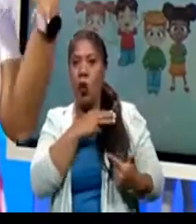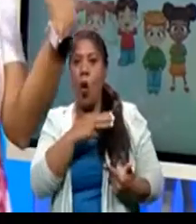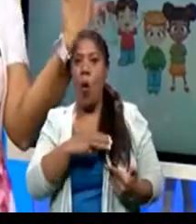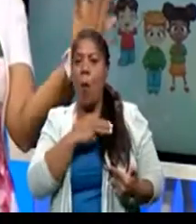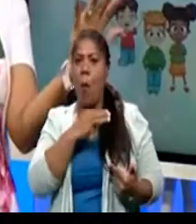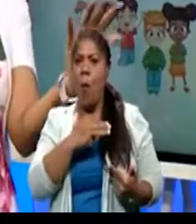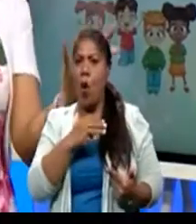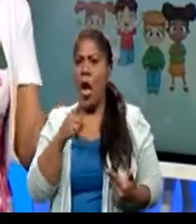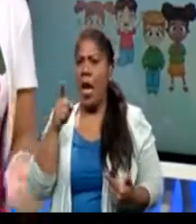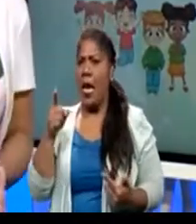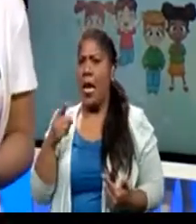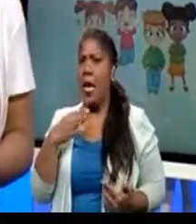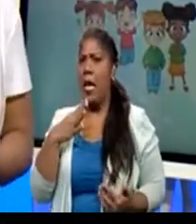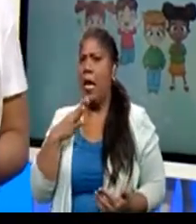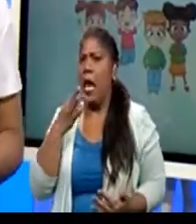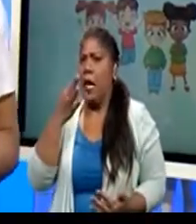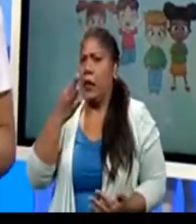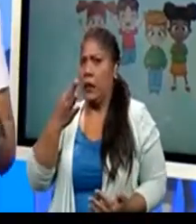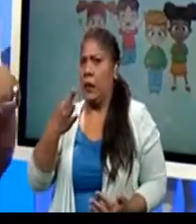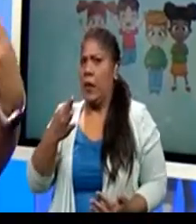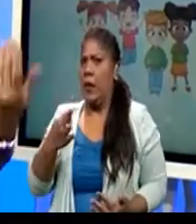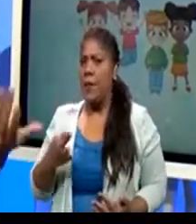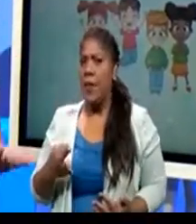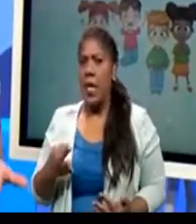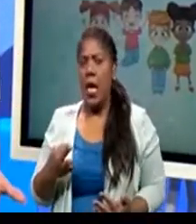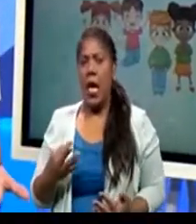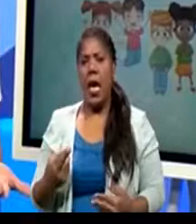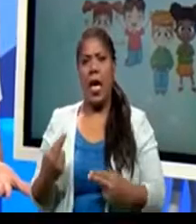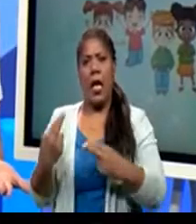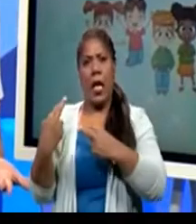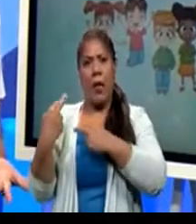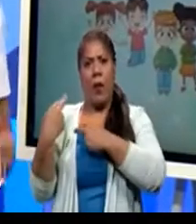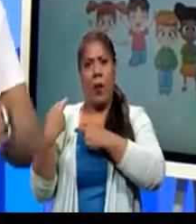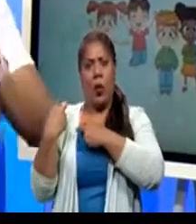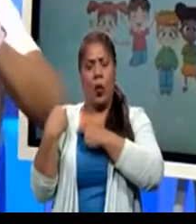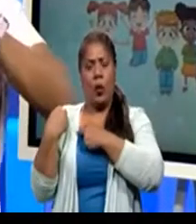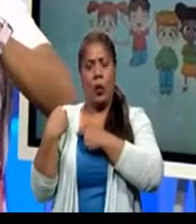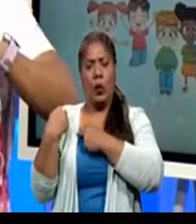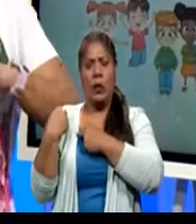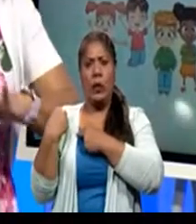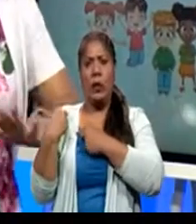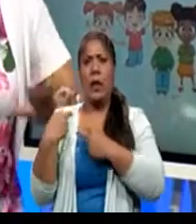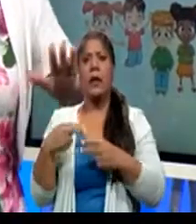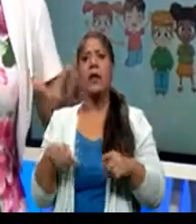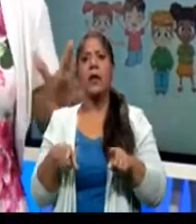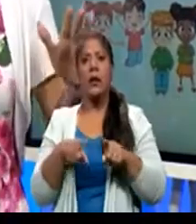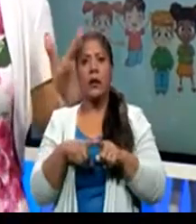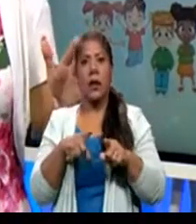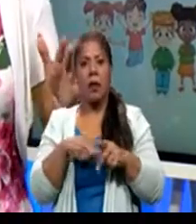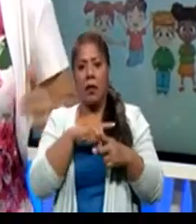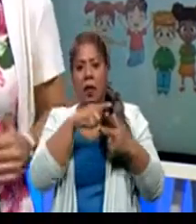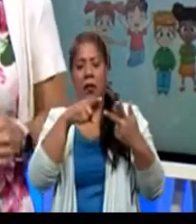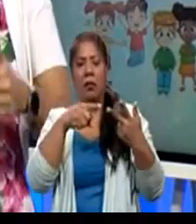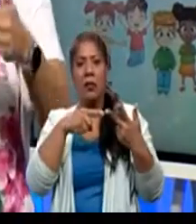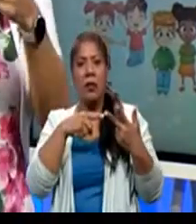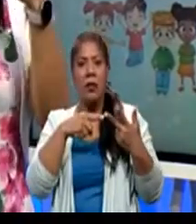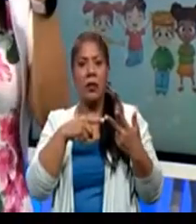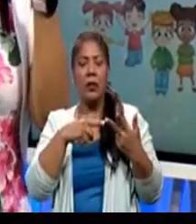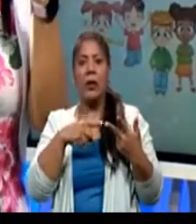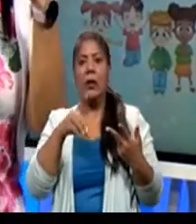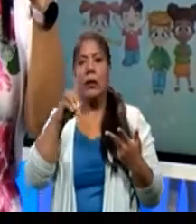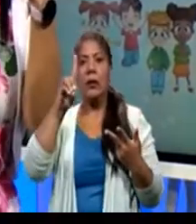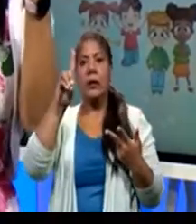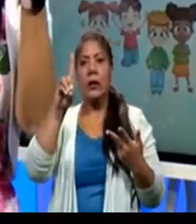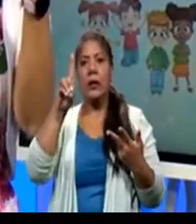esas virtudes que tiene la persona. También vamos a tener defectos porque todos los seres humanos